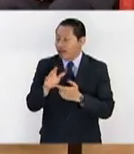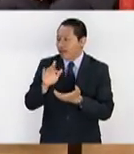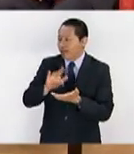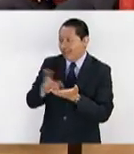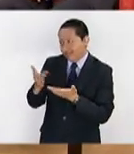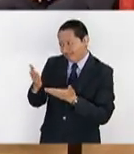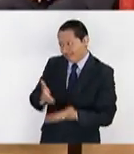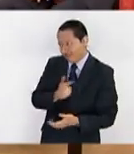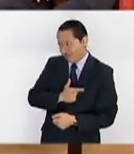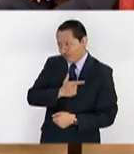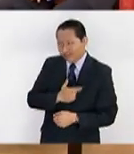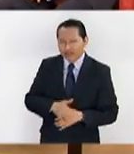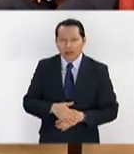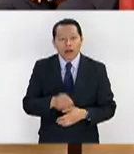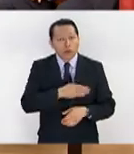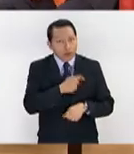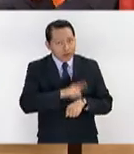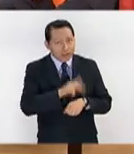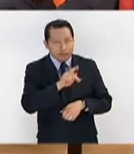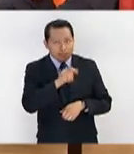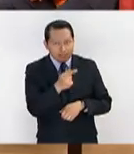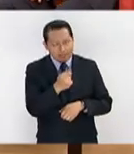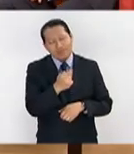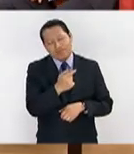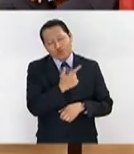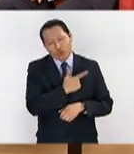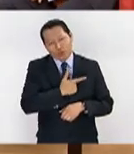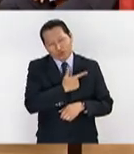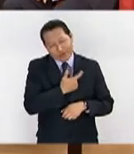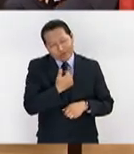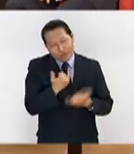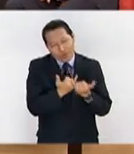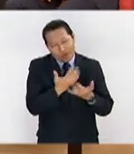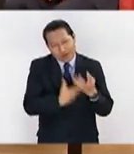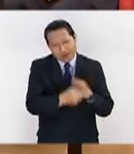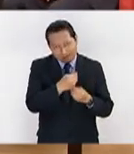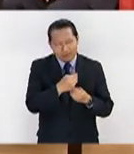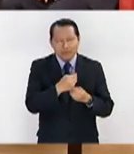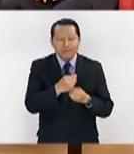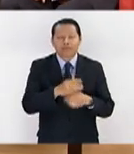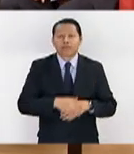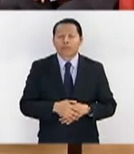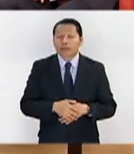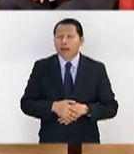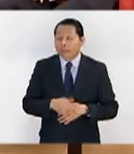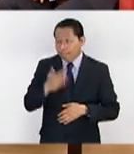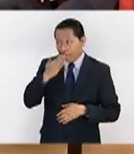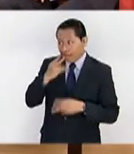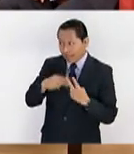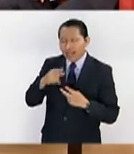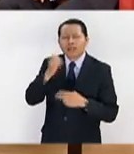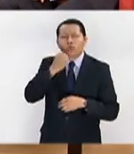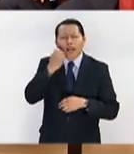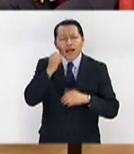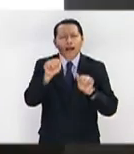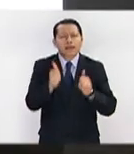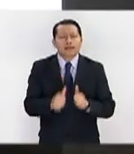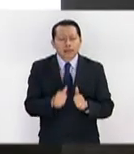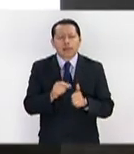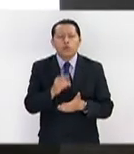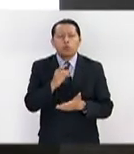con nosotros. Buenos días, Pati, el gusto es mío. Buenos días. Bienvenida. La Escuela de Artesanías es la única en América Latina que